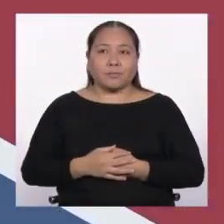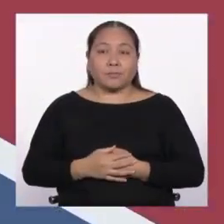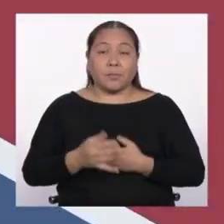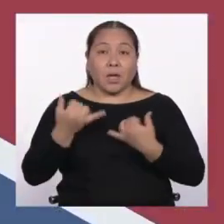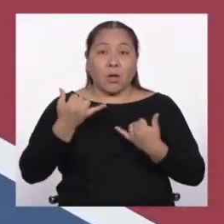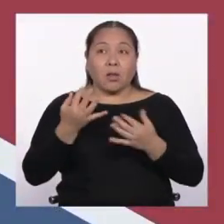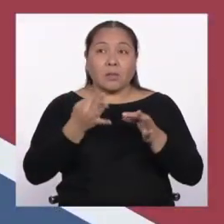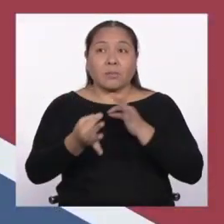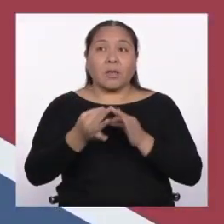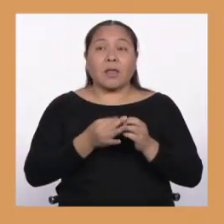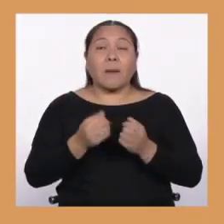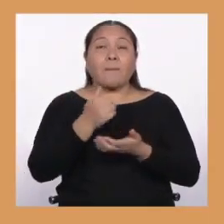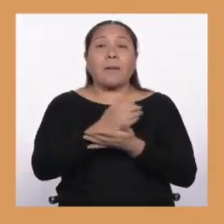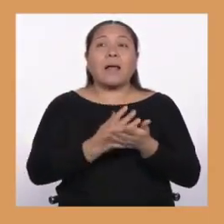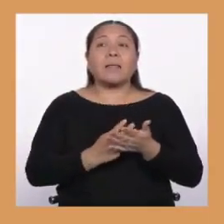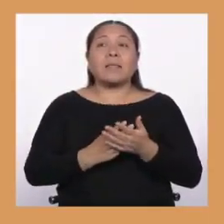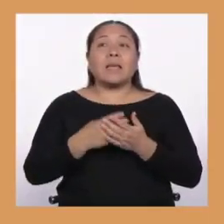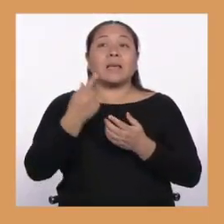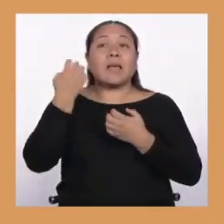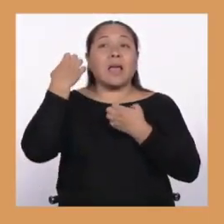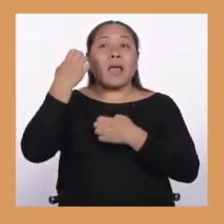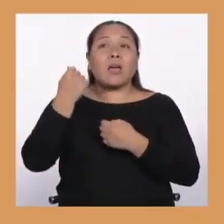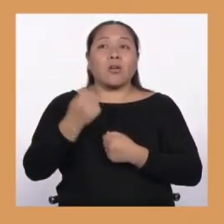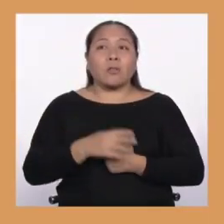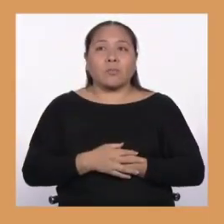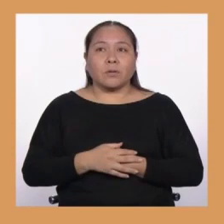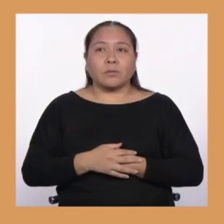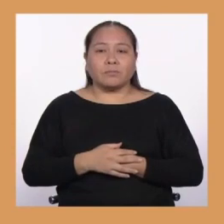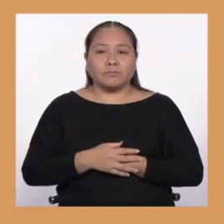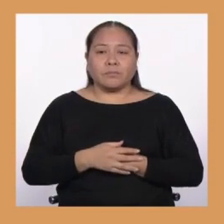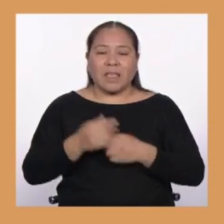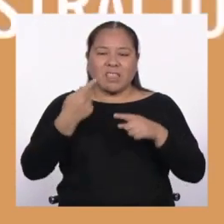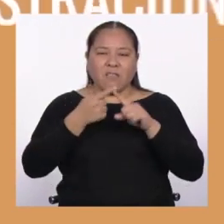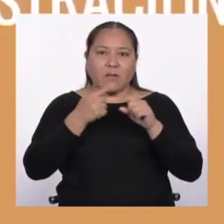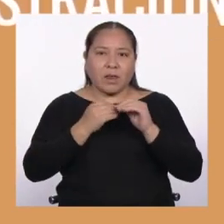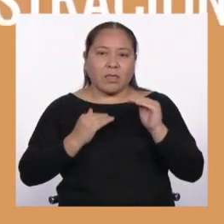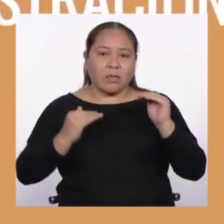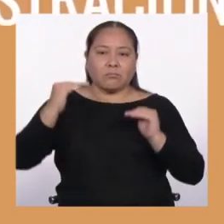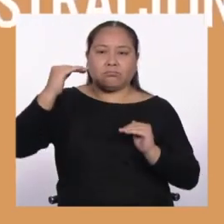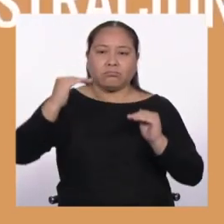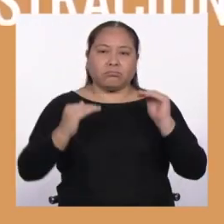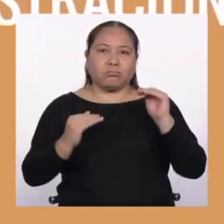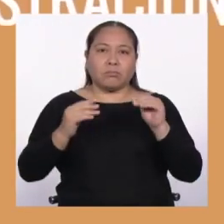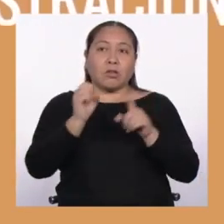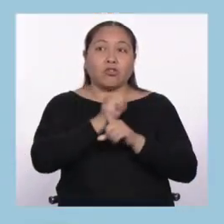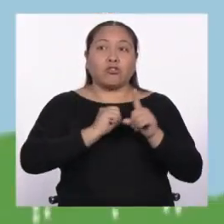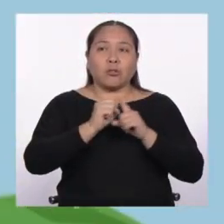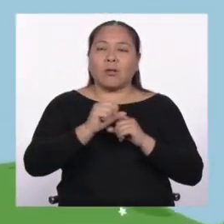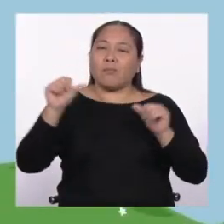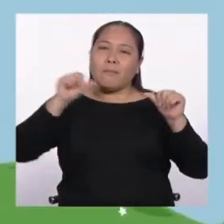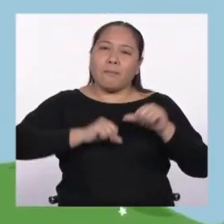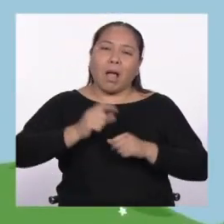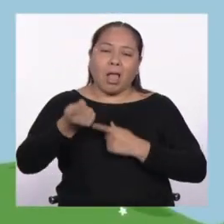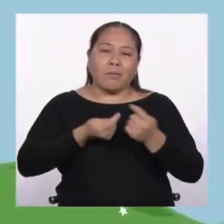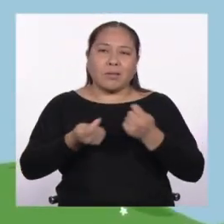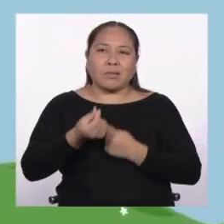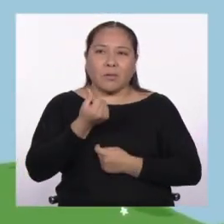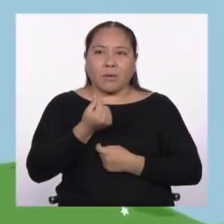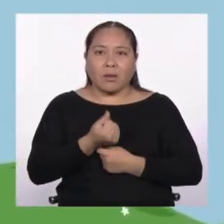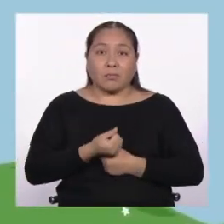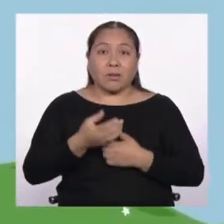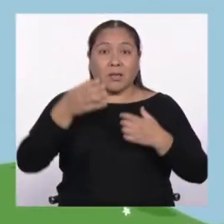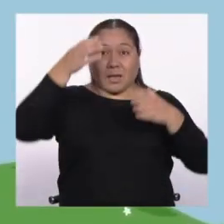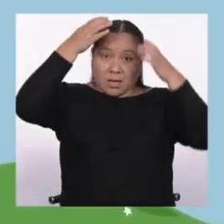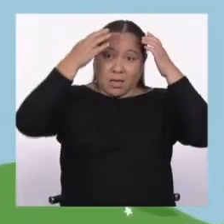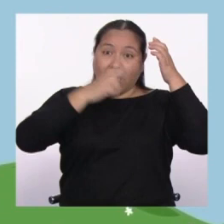hablemos del aspecto económico. La desigualdad social era consecuencia de la mala administración del dinero. Claro, por un lado, el rey